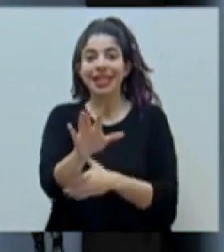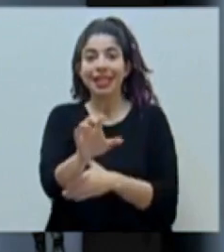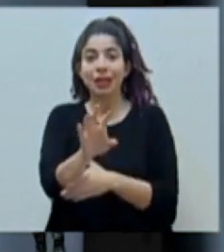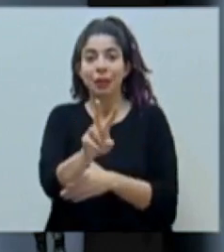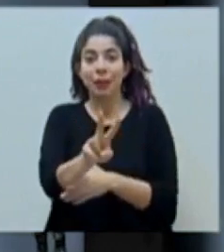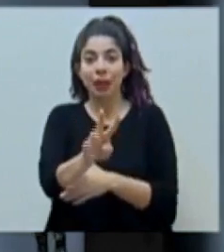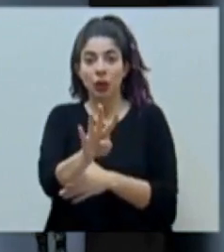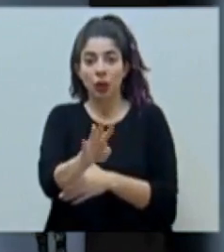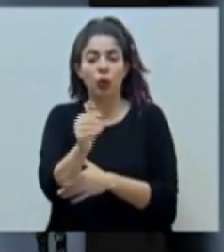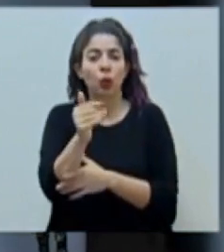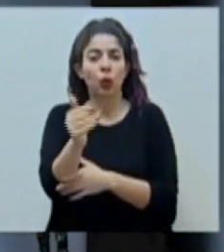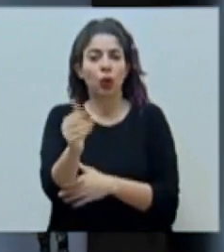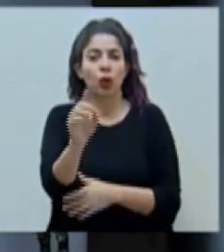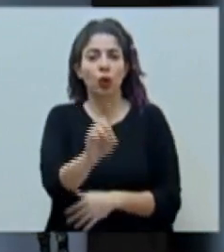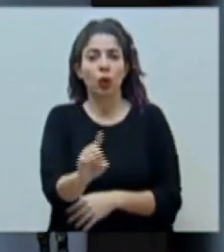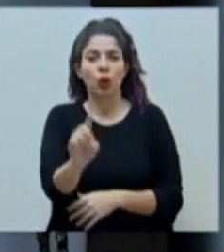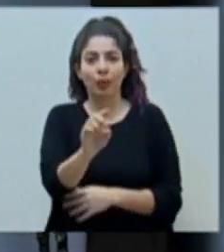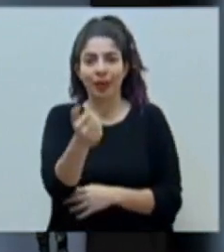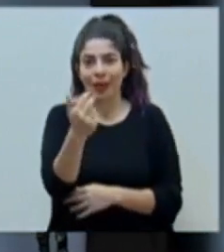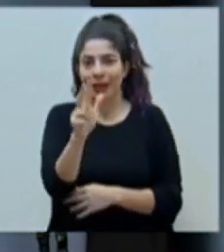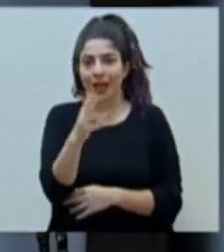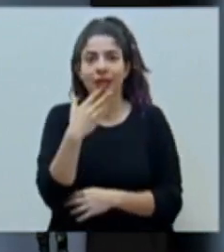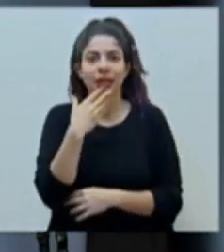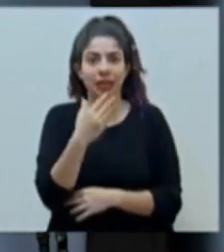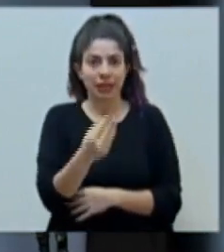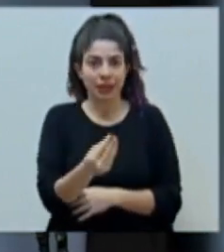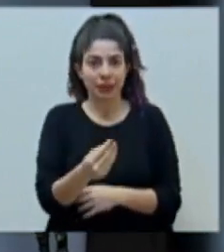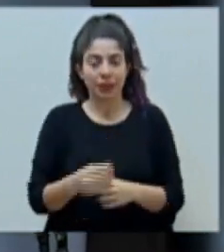524 casos el domingo 13 de diciembre,